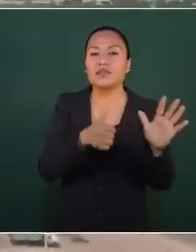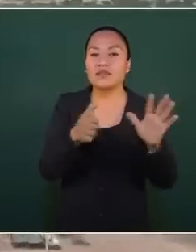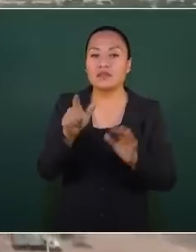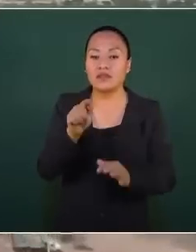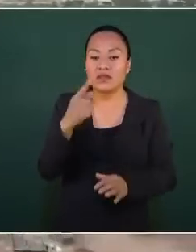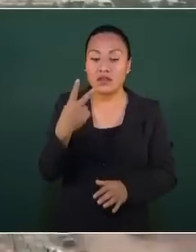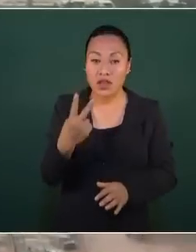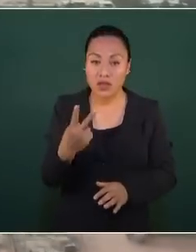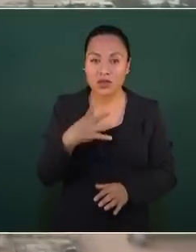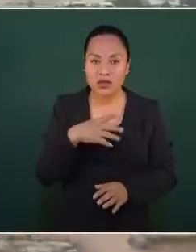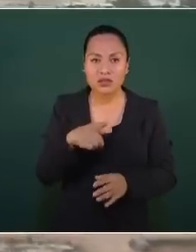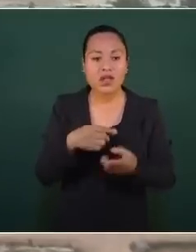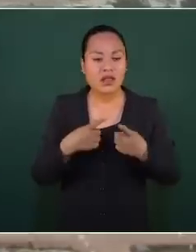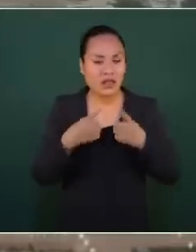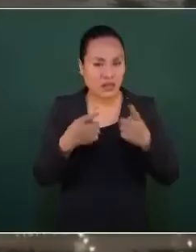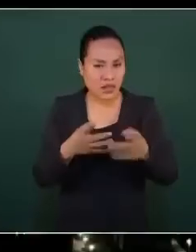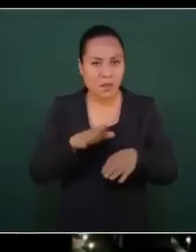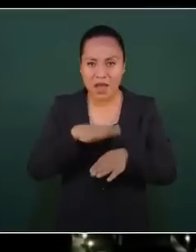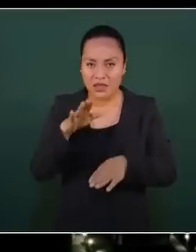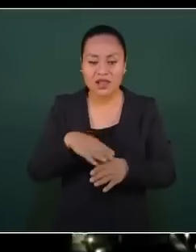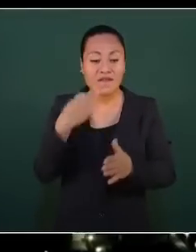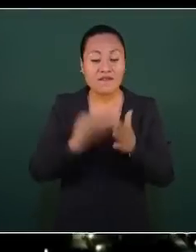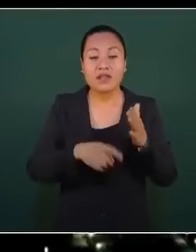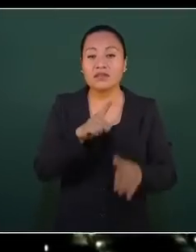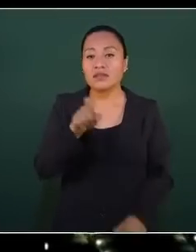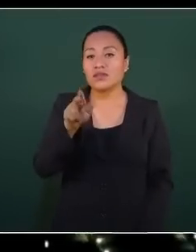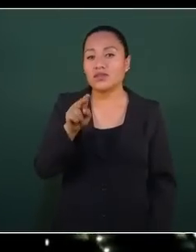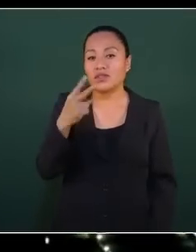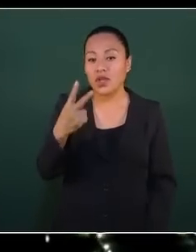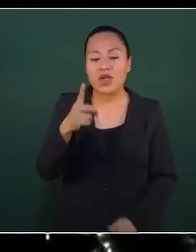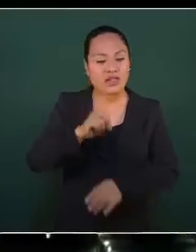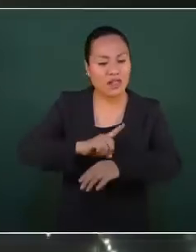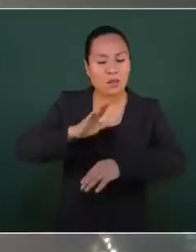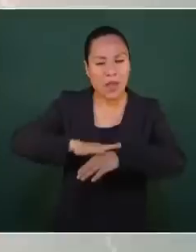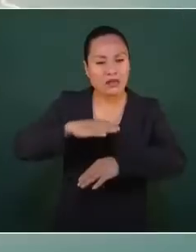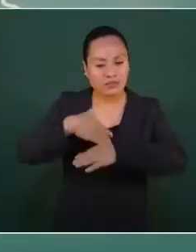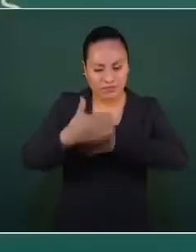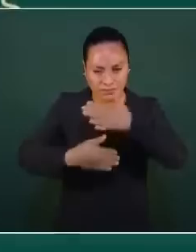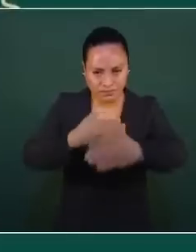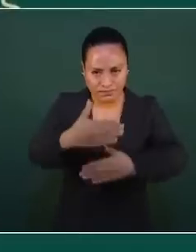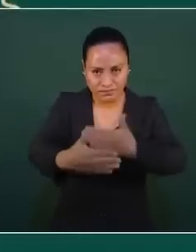117.672 empleos civiles. Faltan 182 días de construcción.